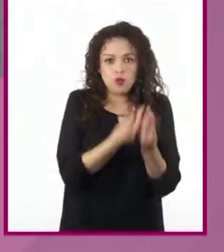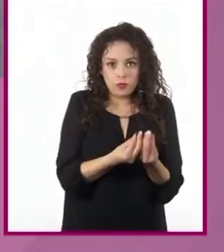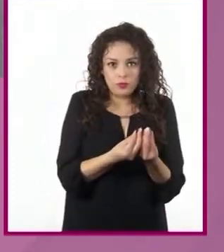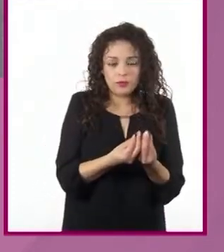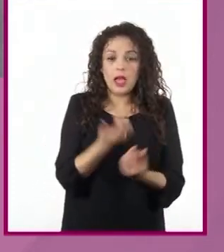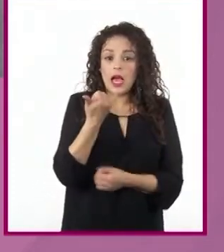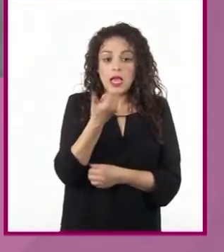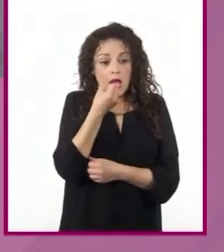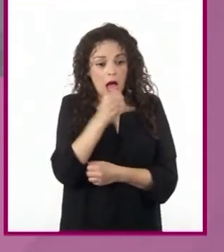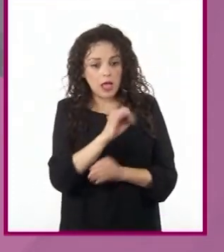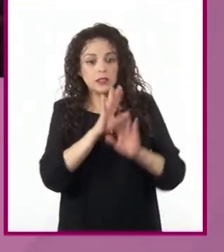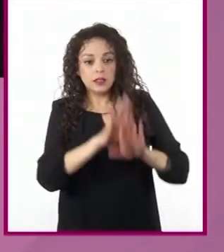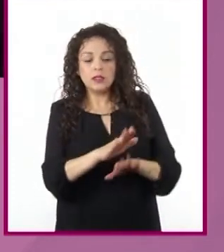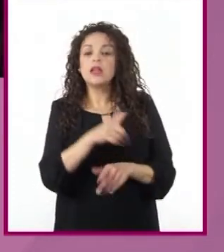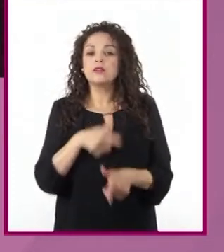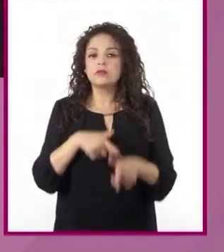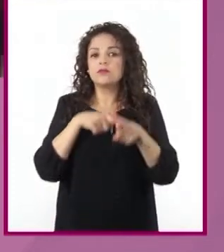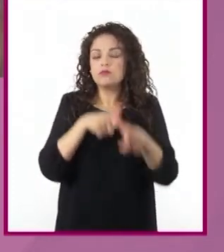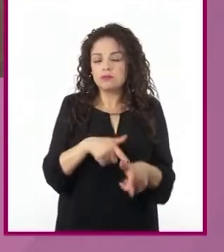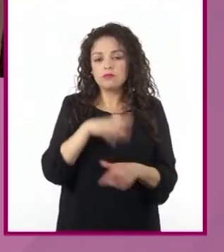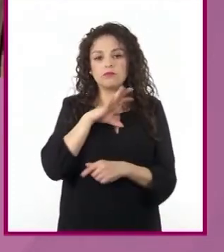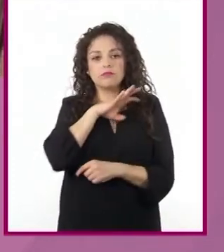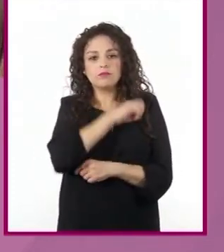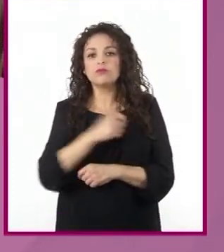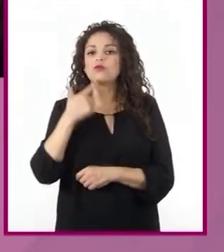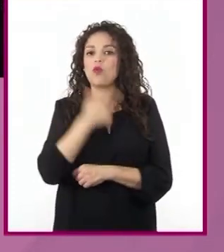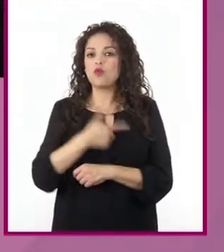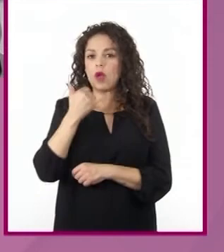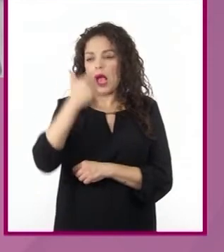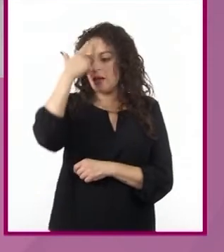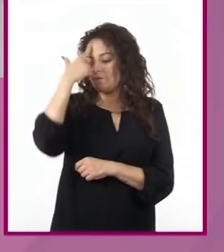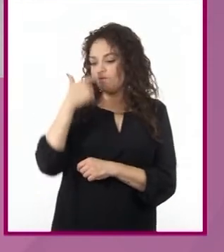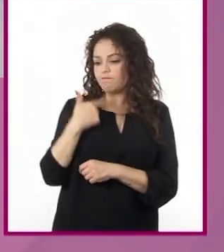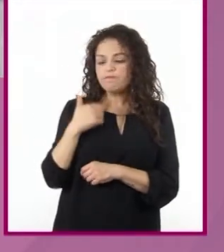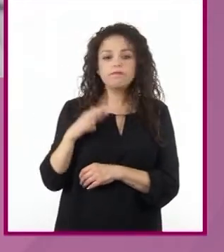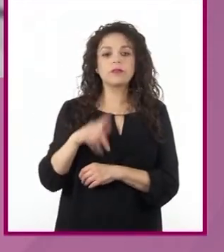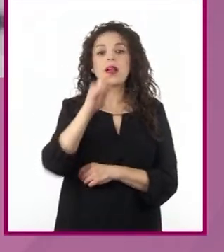y rasgos particulares que los distinguen de manera individual.